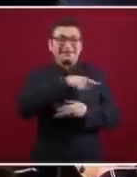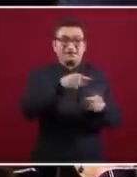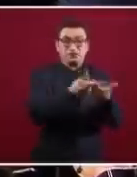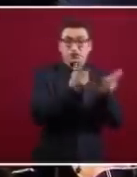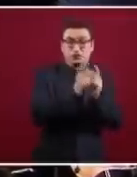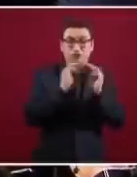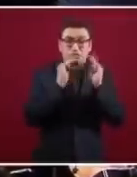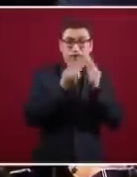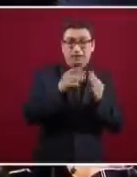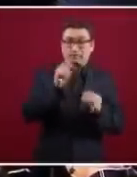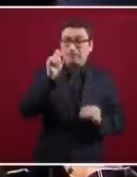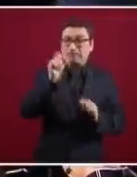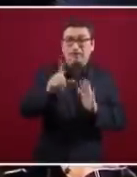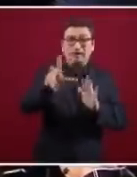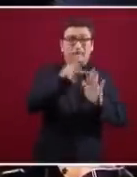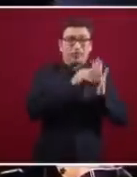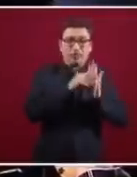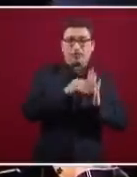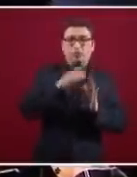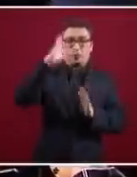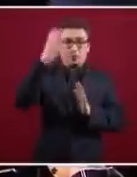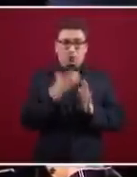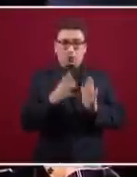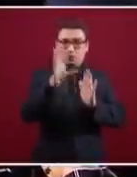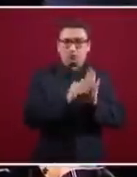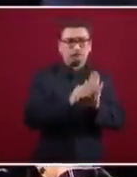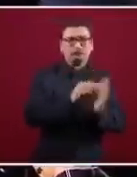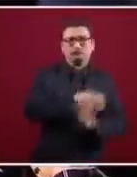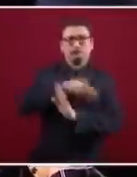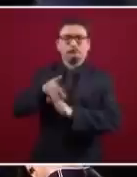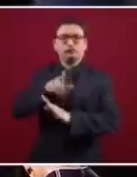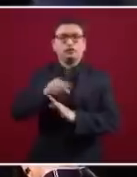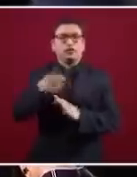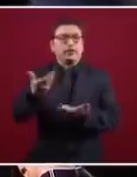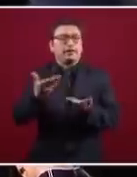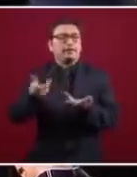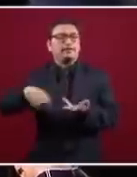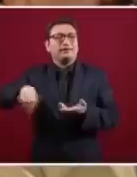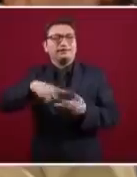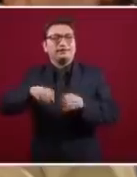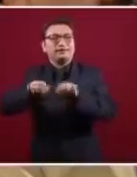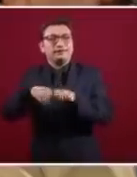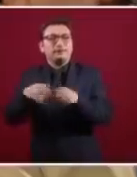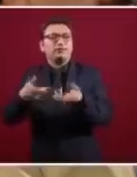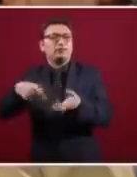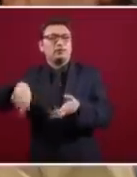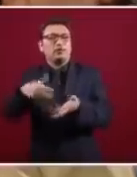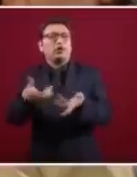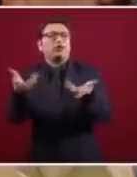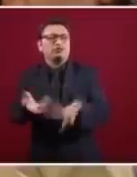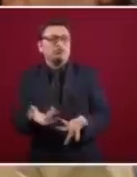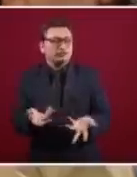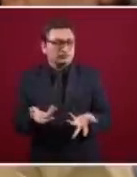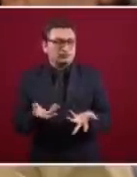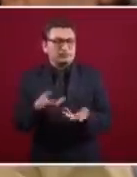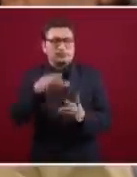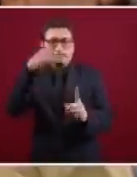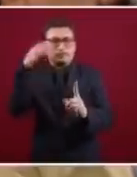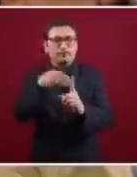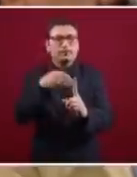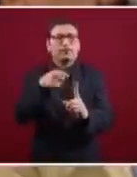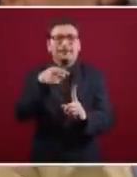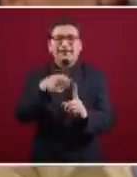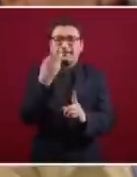para que no se replique esto se está trabajando por parte del equipo del gabinete de seguridad al respecto concretamente